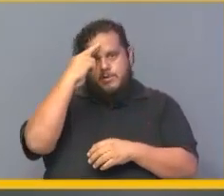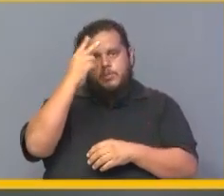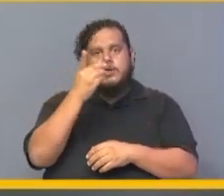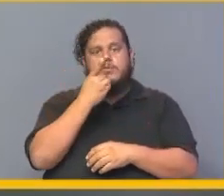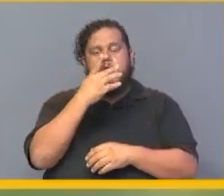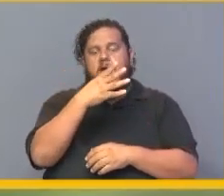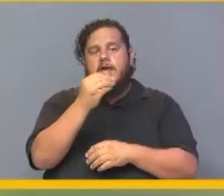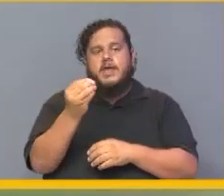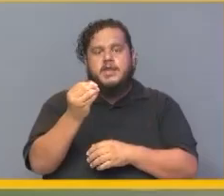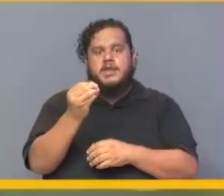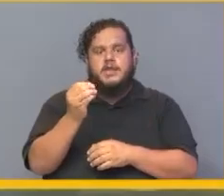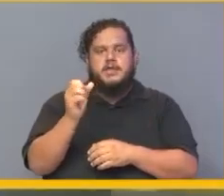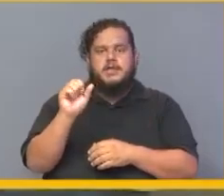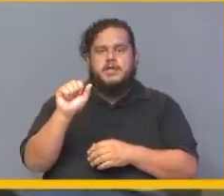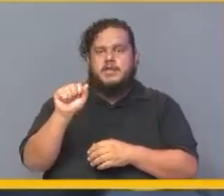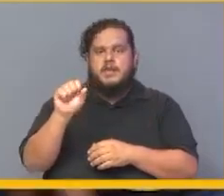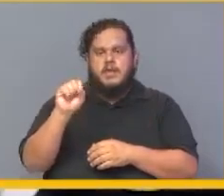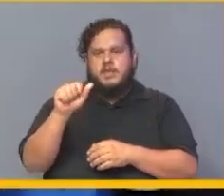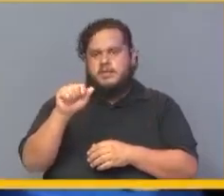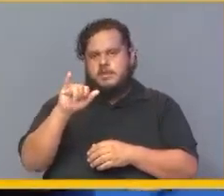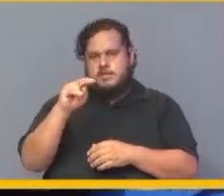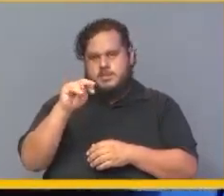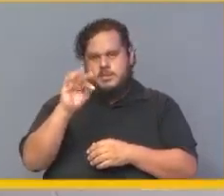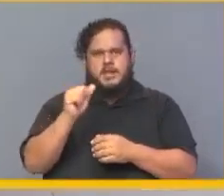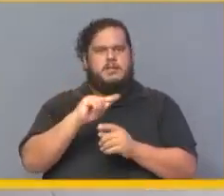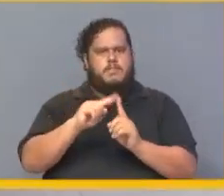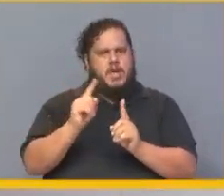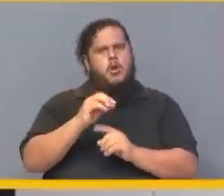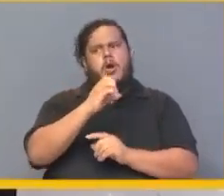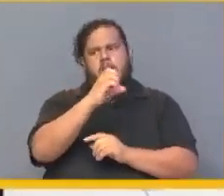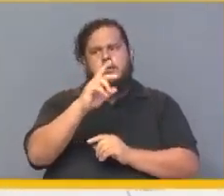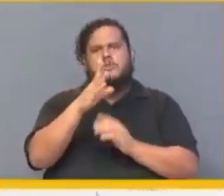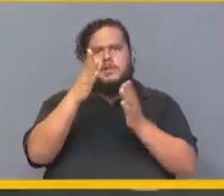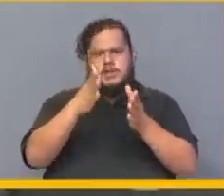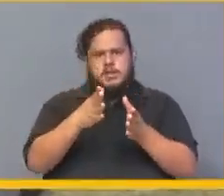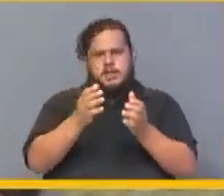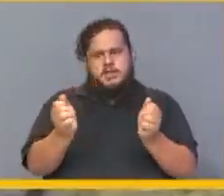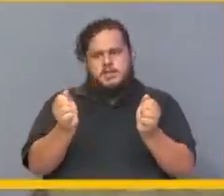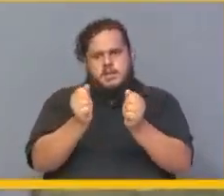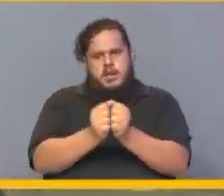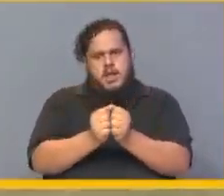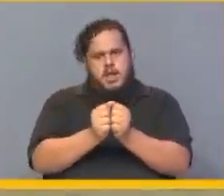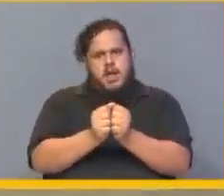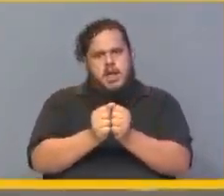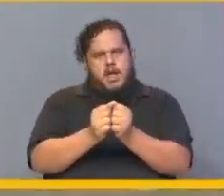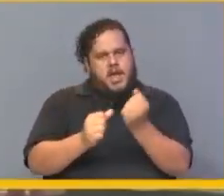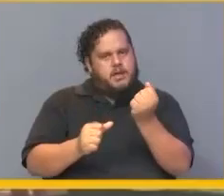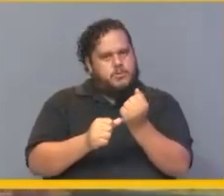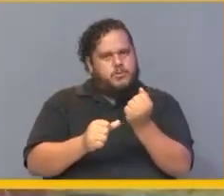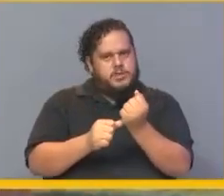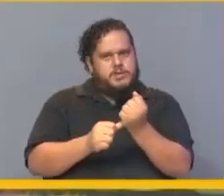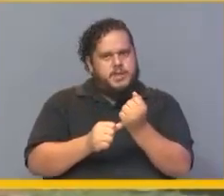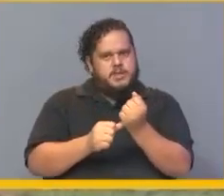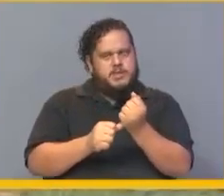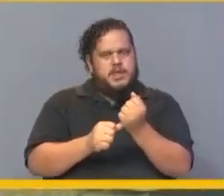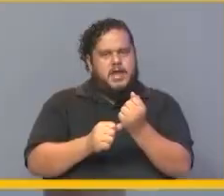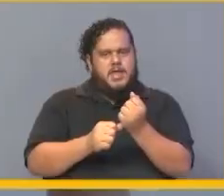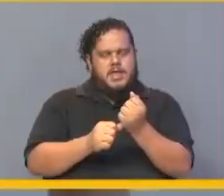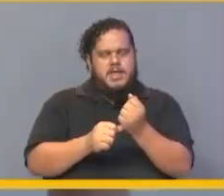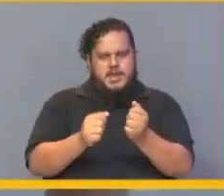por la eliminatoria mundialista, aunque el costarricense estará al lado del norteamericano en la mayor y al mando de la